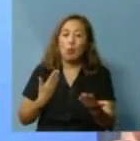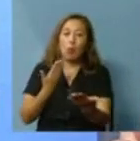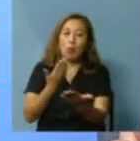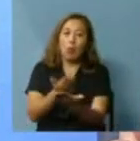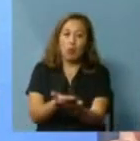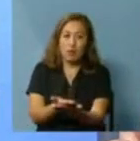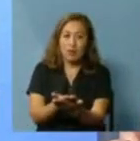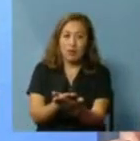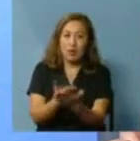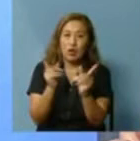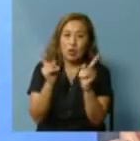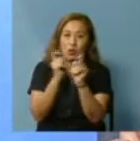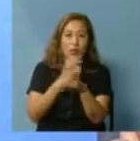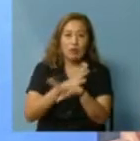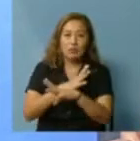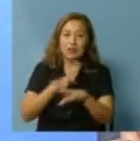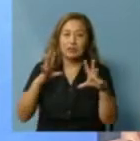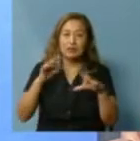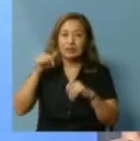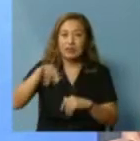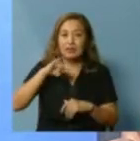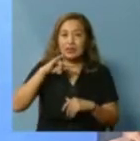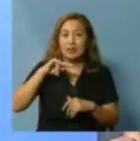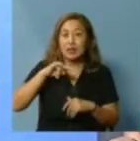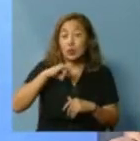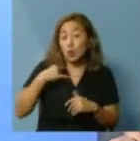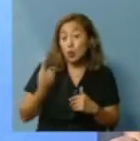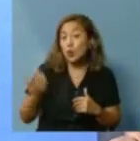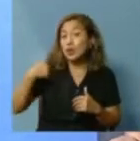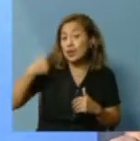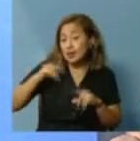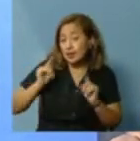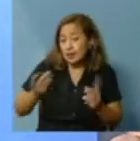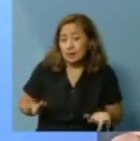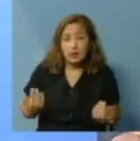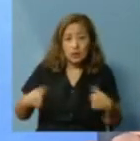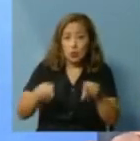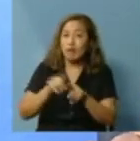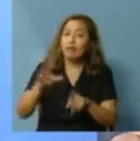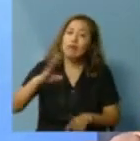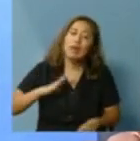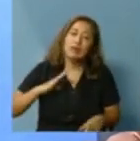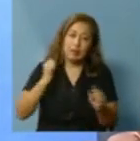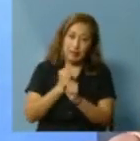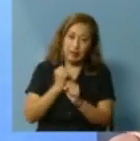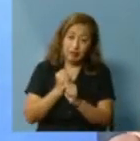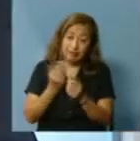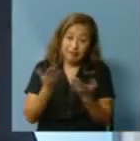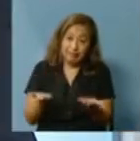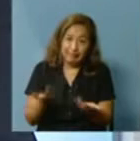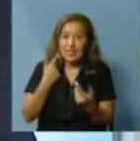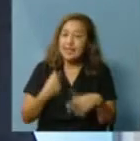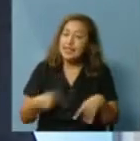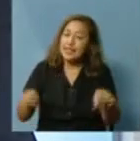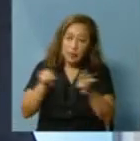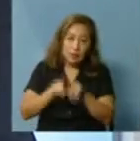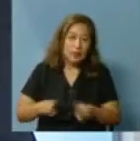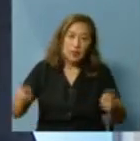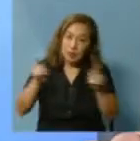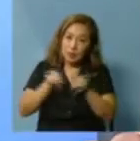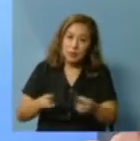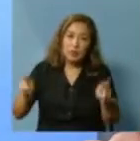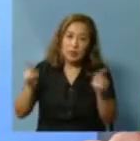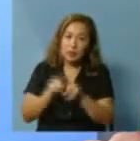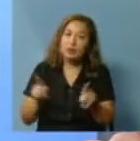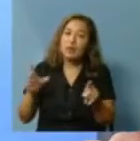como el problema más grave que tiene la provincia y tiene el país también de trabajo es la constante el problema que